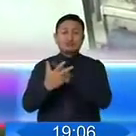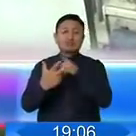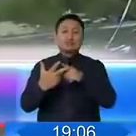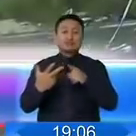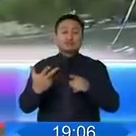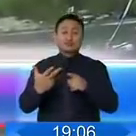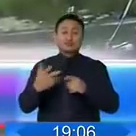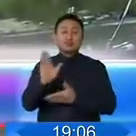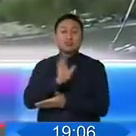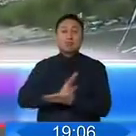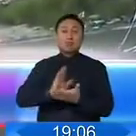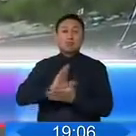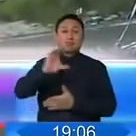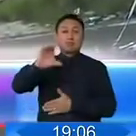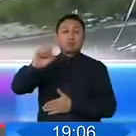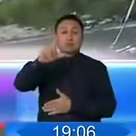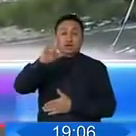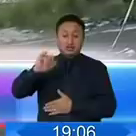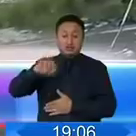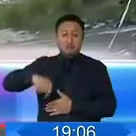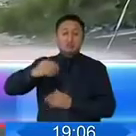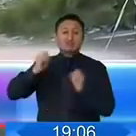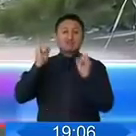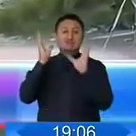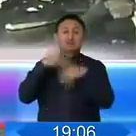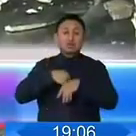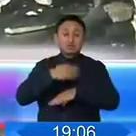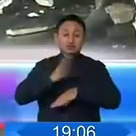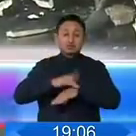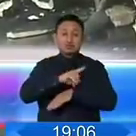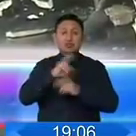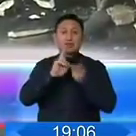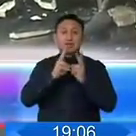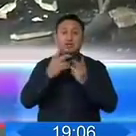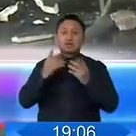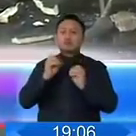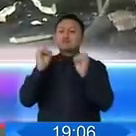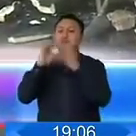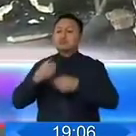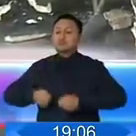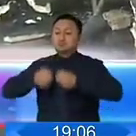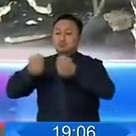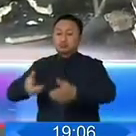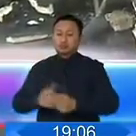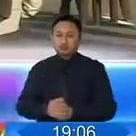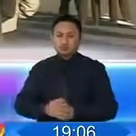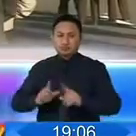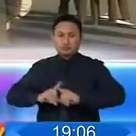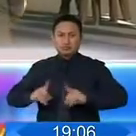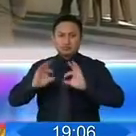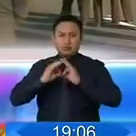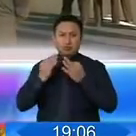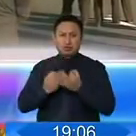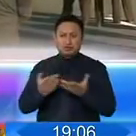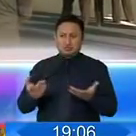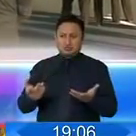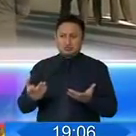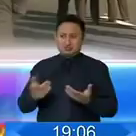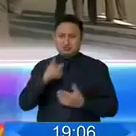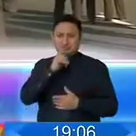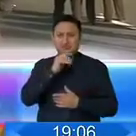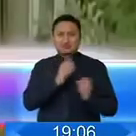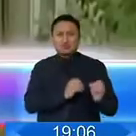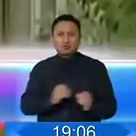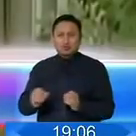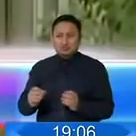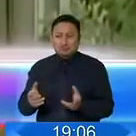de Cali y viajaban gratis supuestamente por un regalo de una vecina. Sin embargo, familiares de las víctimas dicen no saber quién organizó el